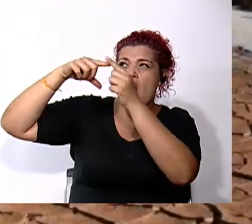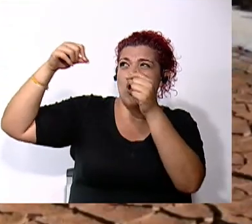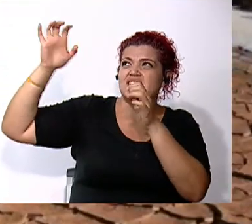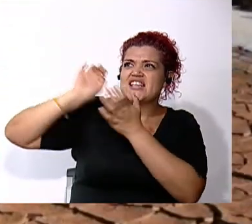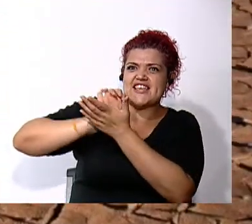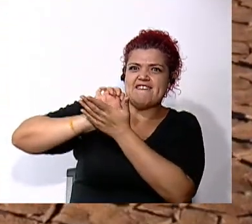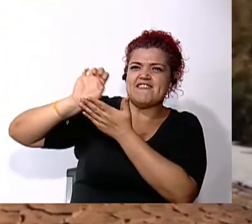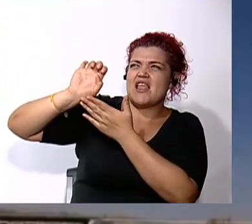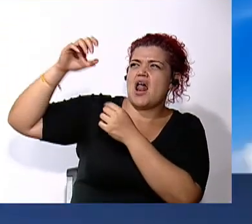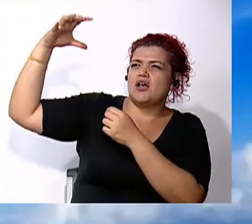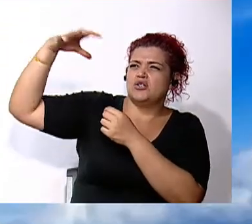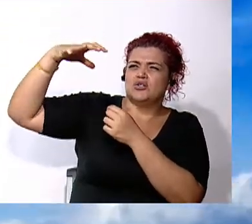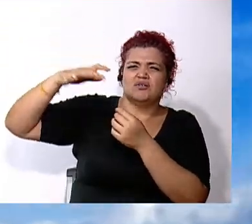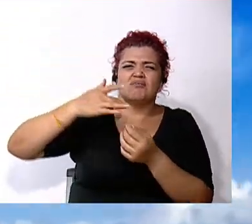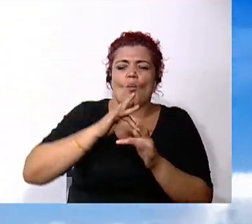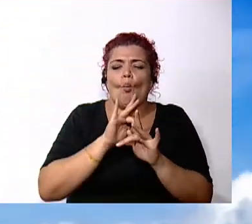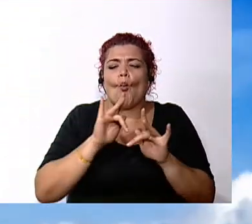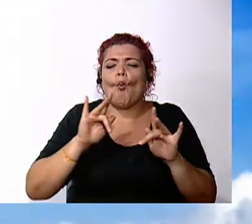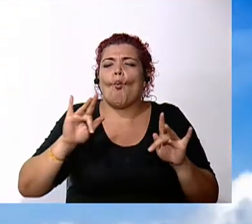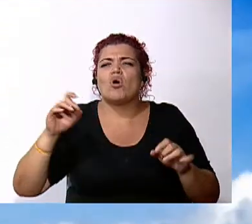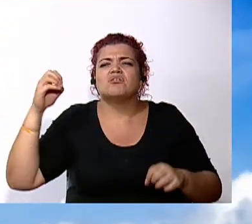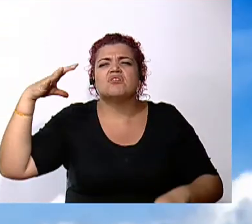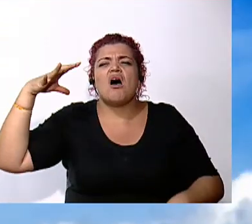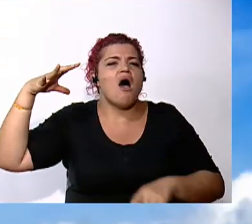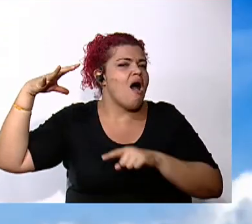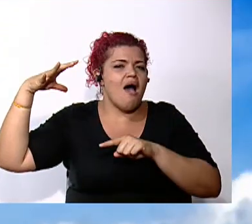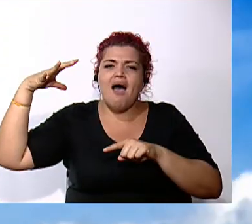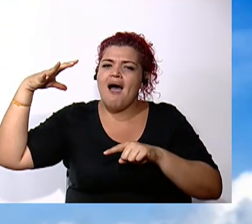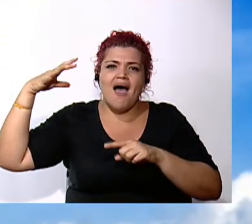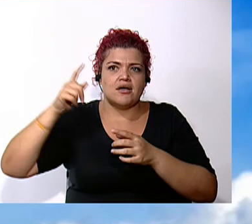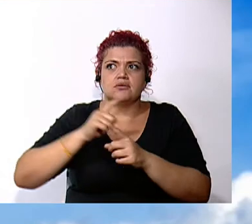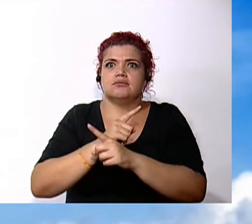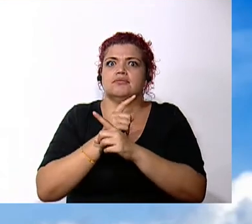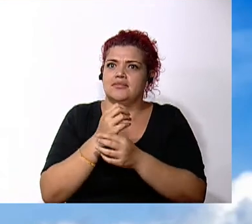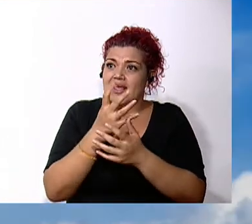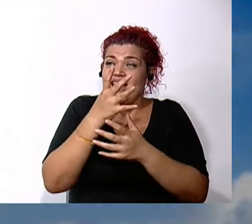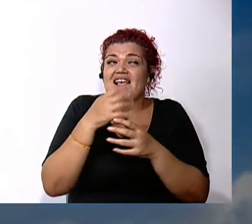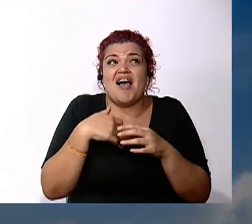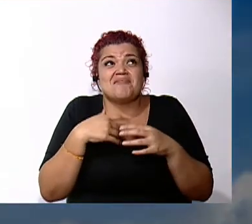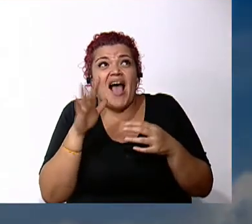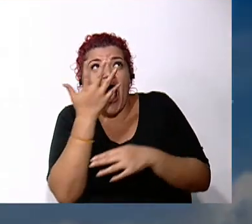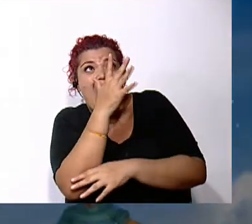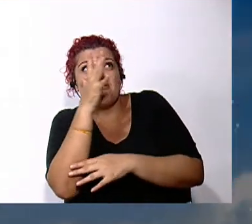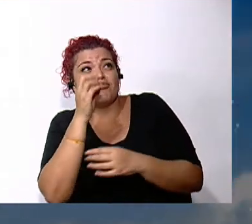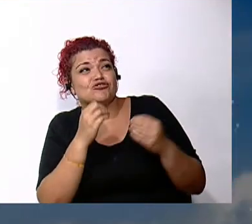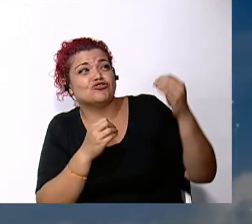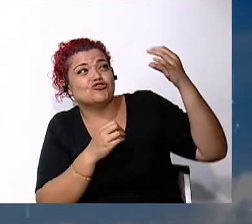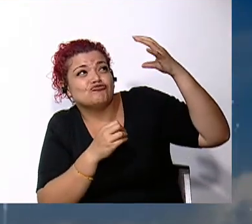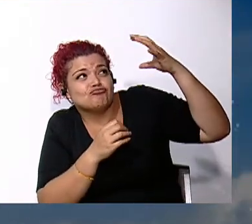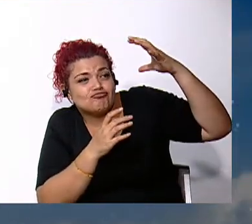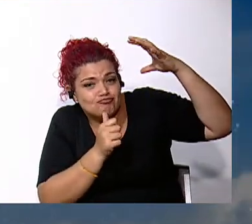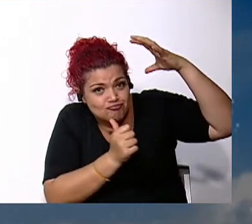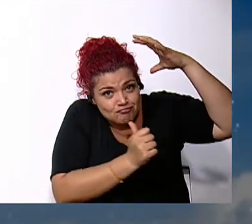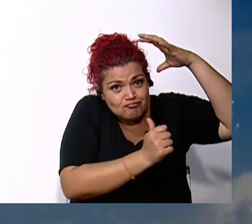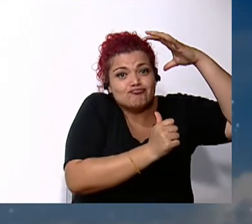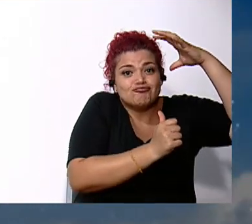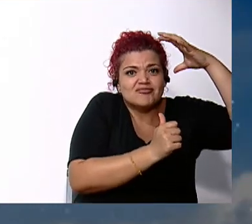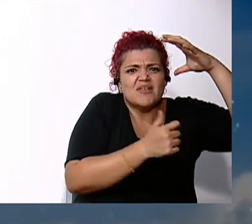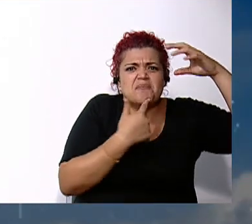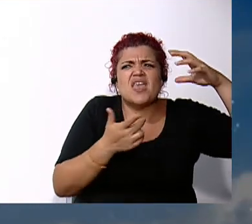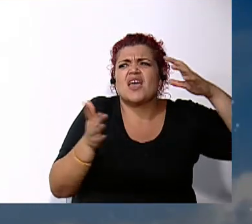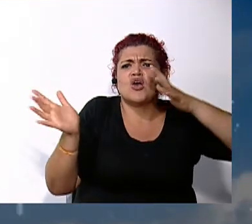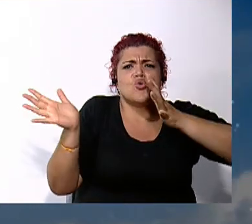que se conviertan en desiertos. Aparte, nosotros nos arrimamos a su sombrita. También impiden que la lluvia y el viento se lleven